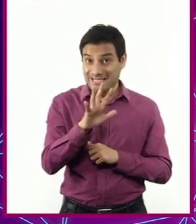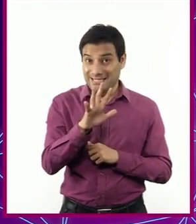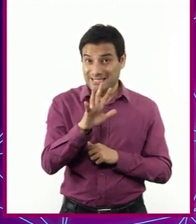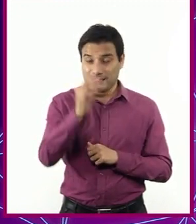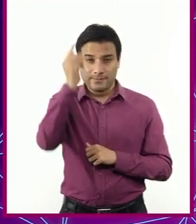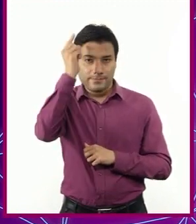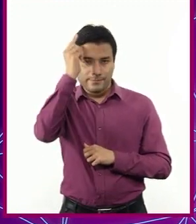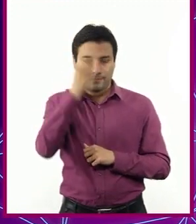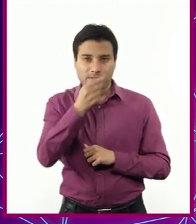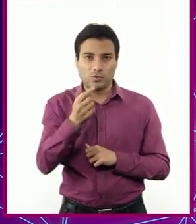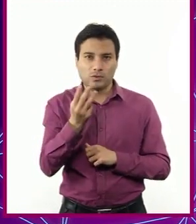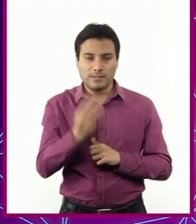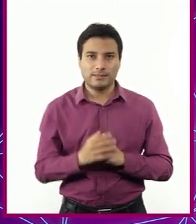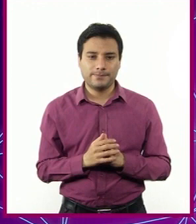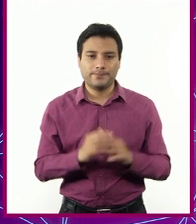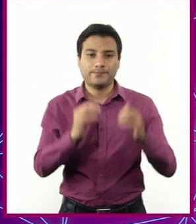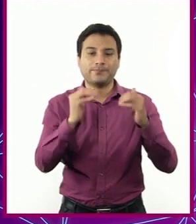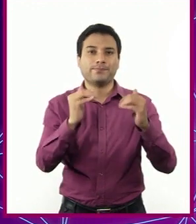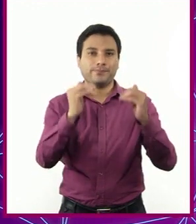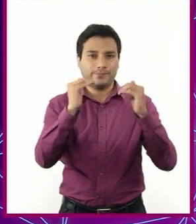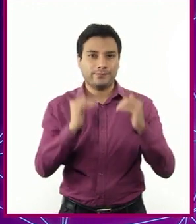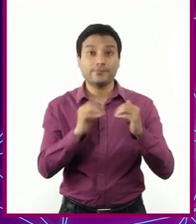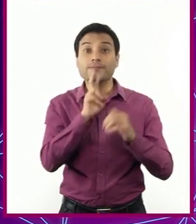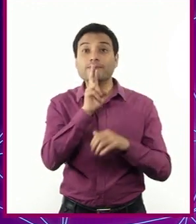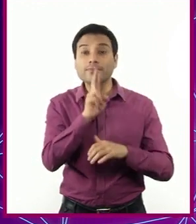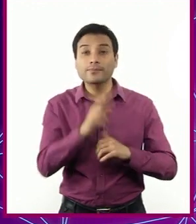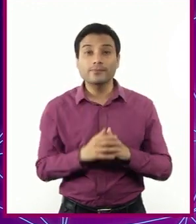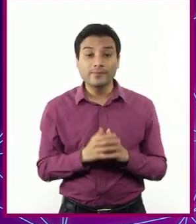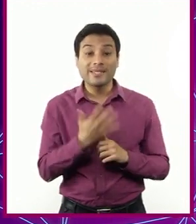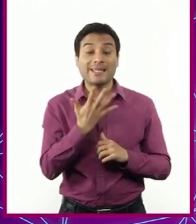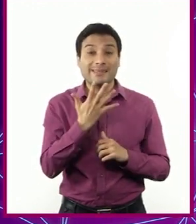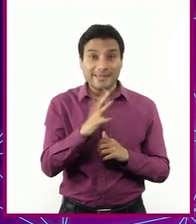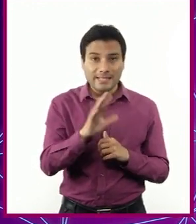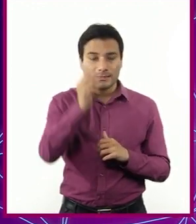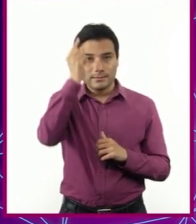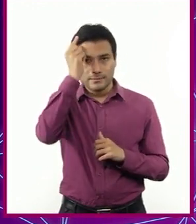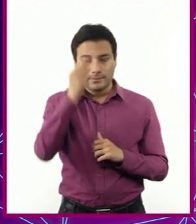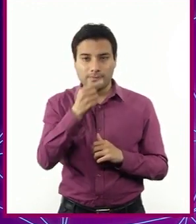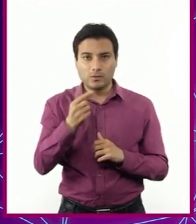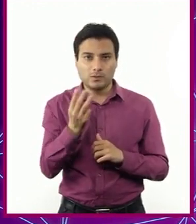3 negativo, entonces el resultado es 10 a la 3 negativo.